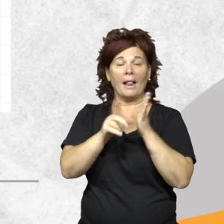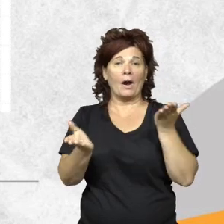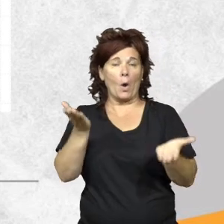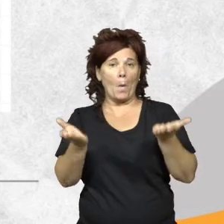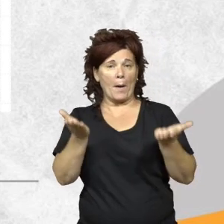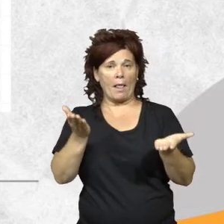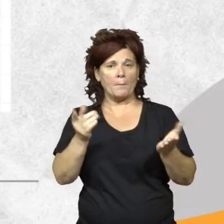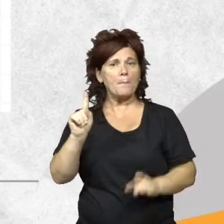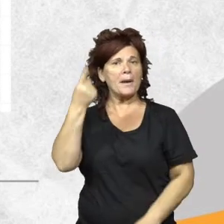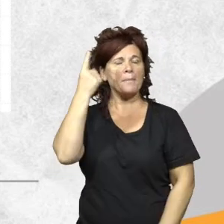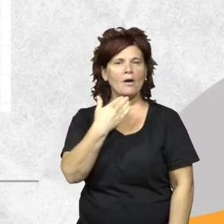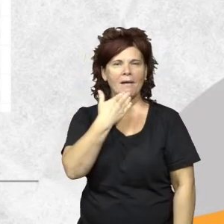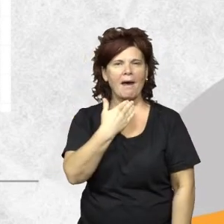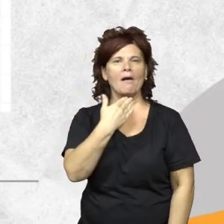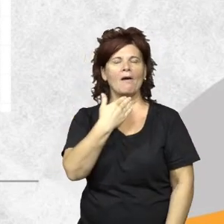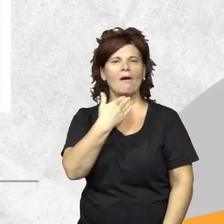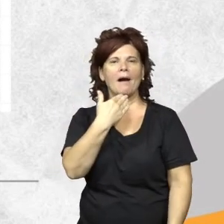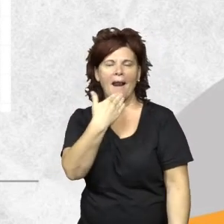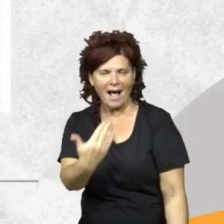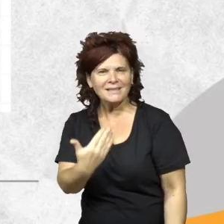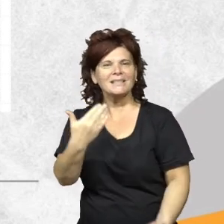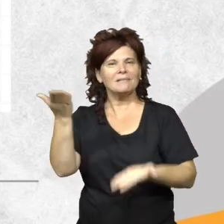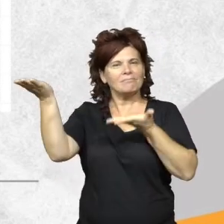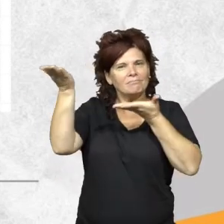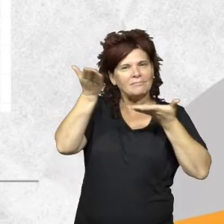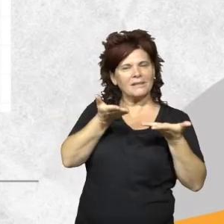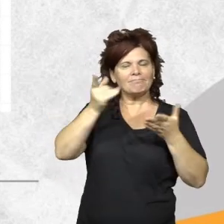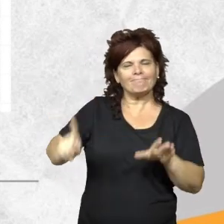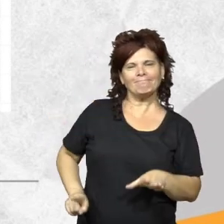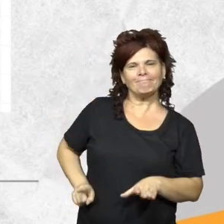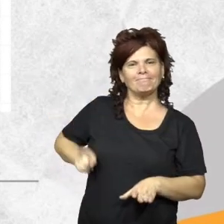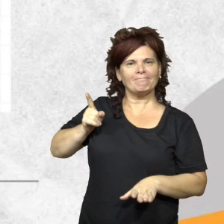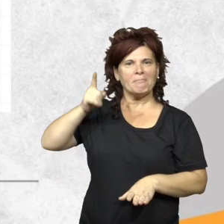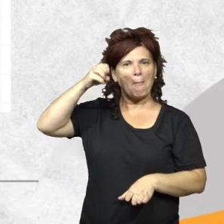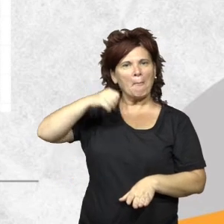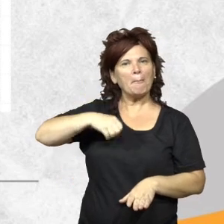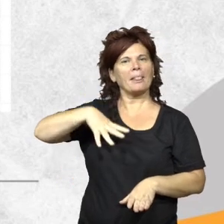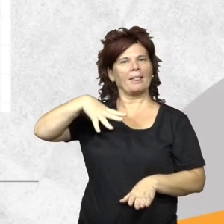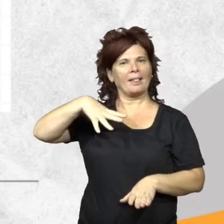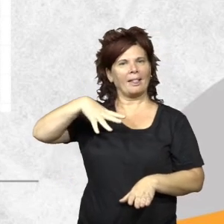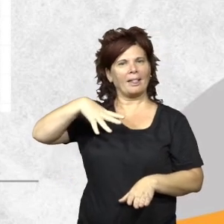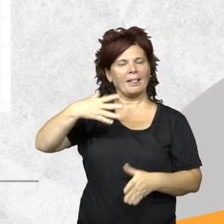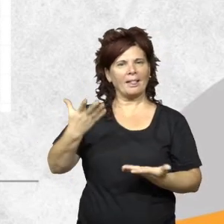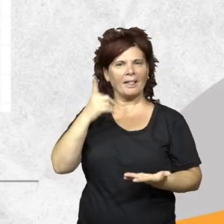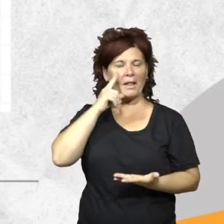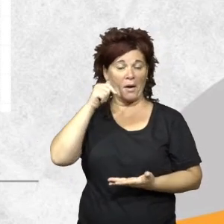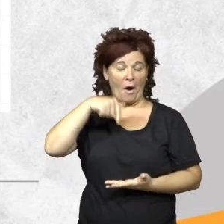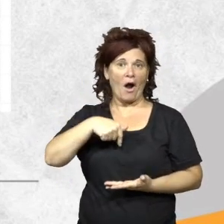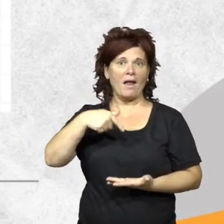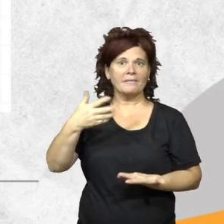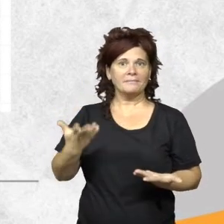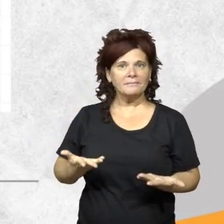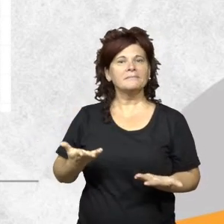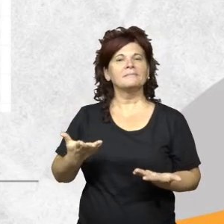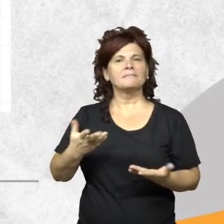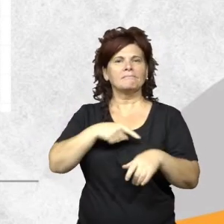quería agradecerles la invitación, como les decía, es un verdadero privilegio. El hecho que yo esté aquí hoy, después de no sé cuántas horas